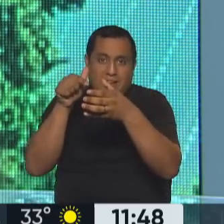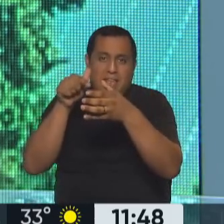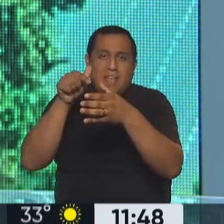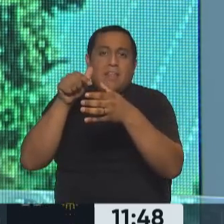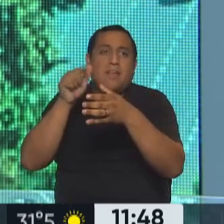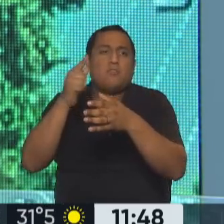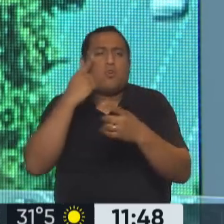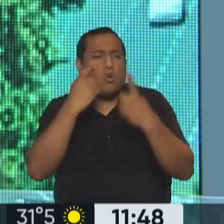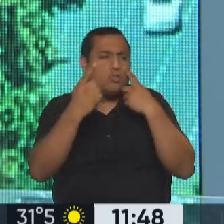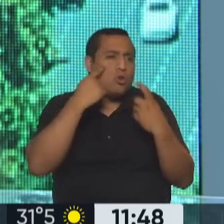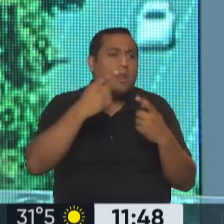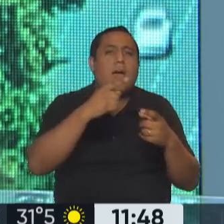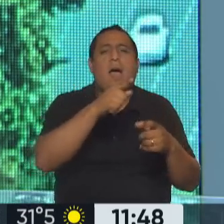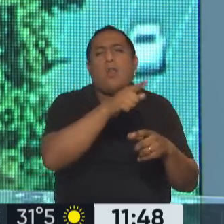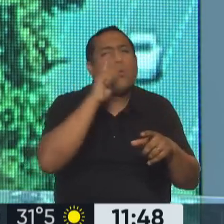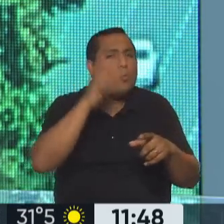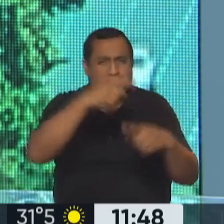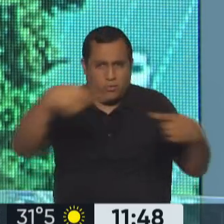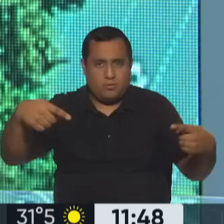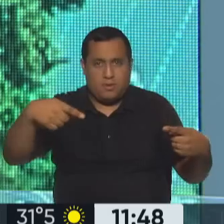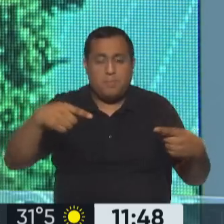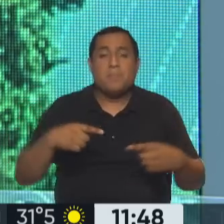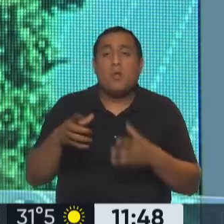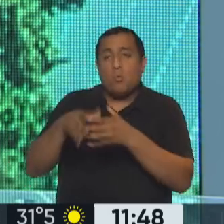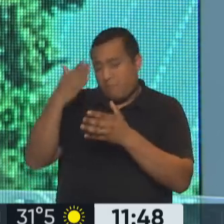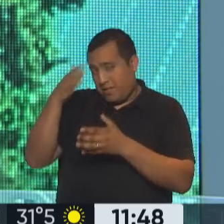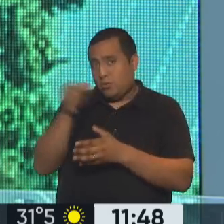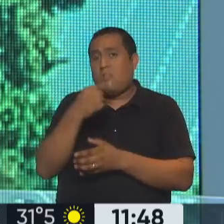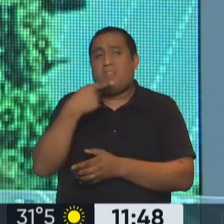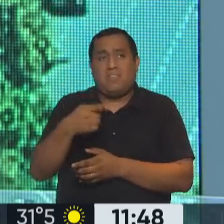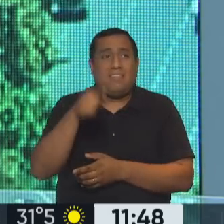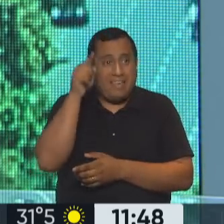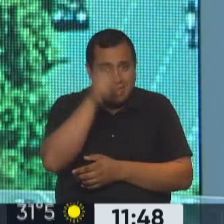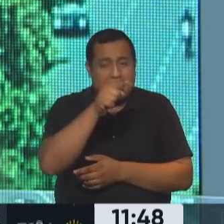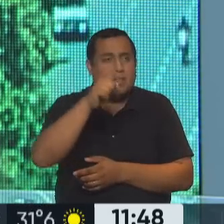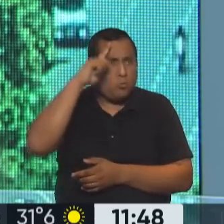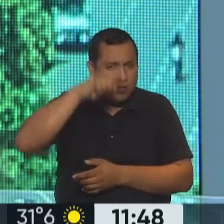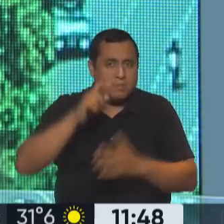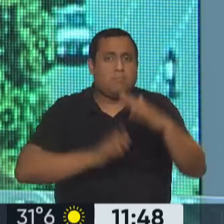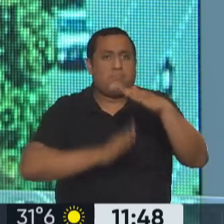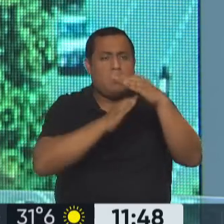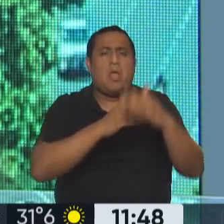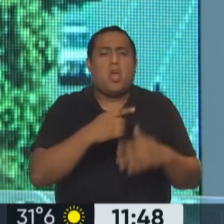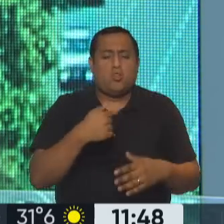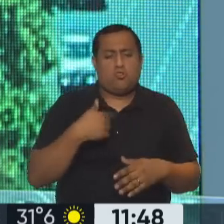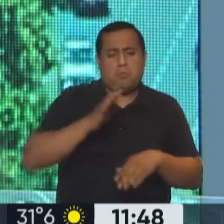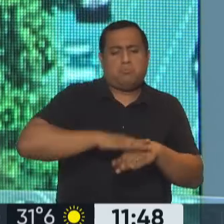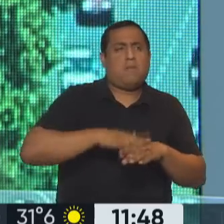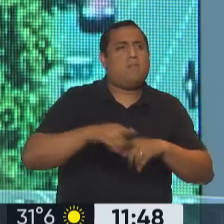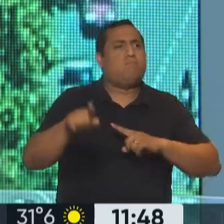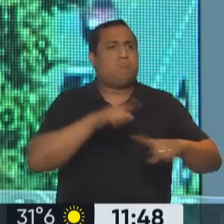los magistrados. Y por otro lado, el Frente de Todos reitera que la Corte se ha arrogado facultades que son del